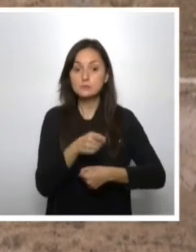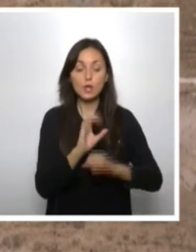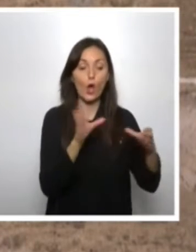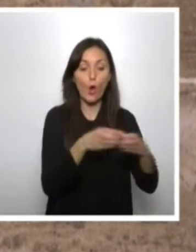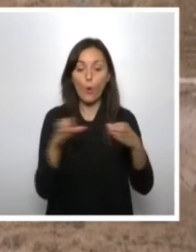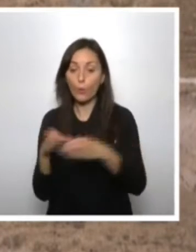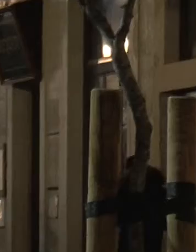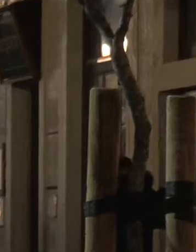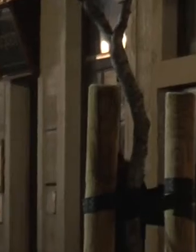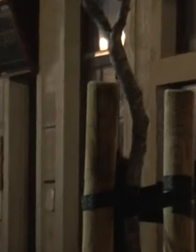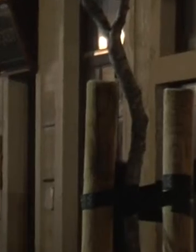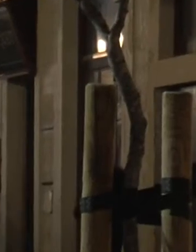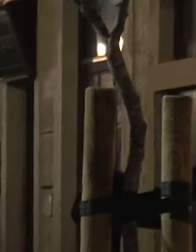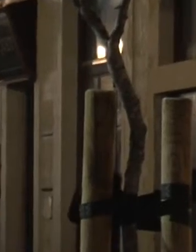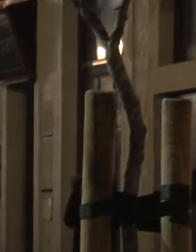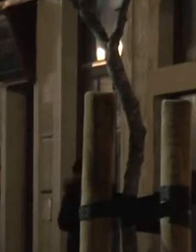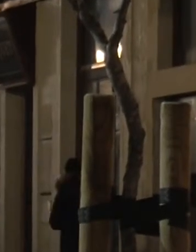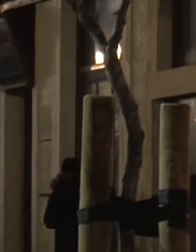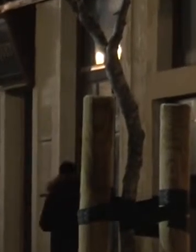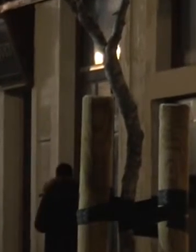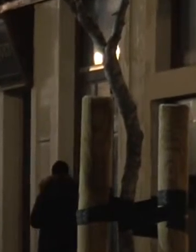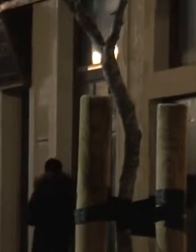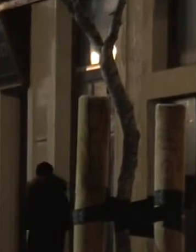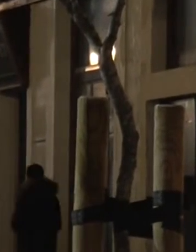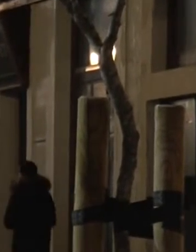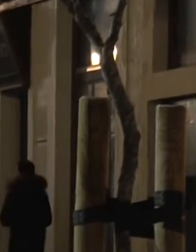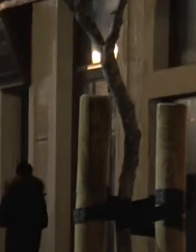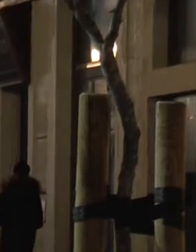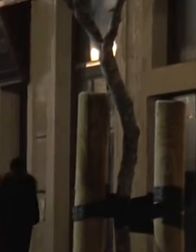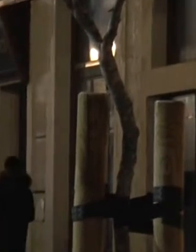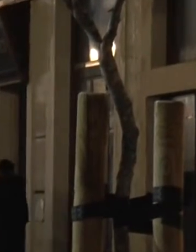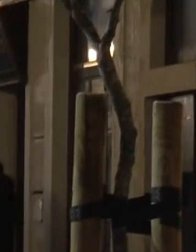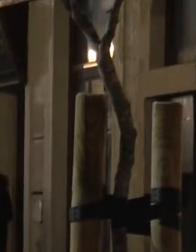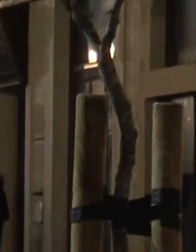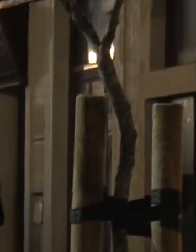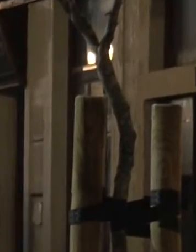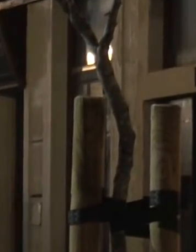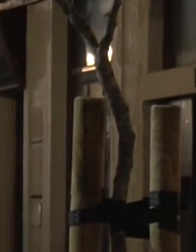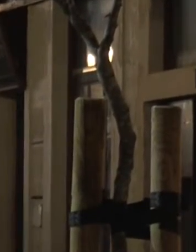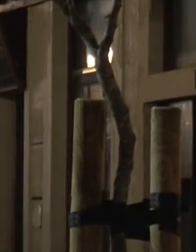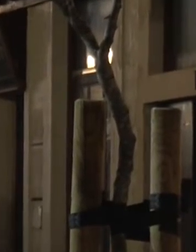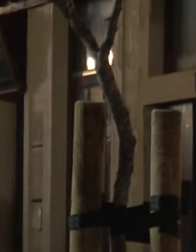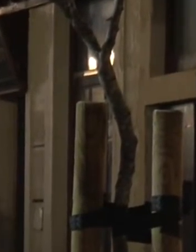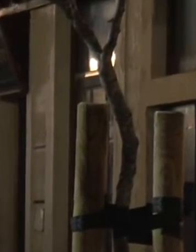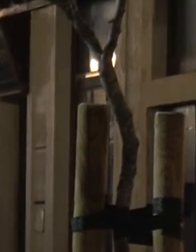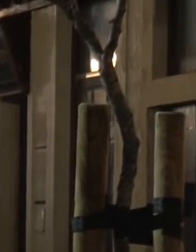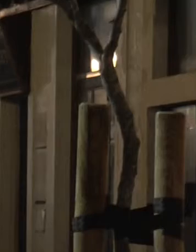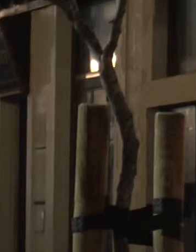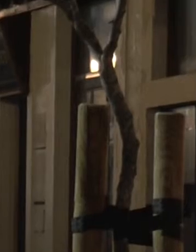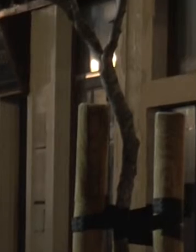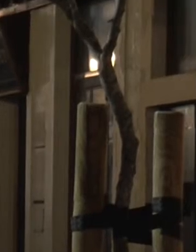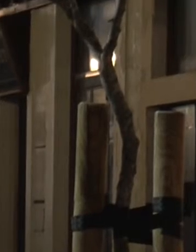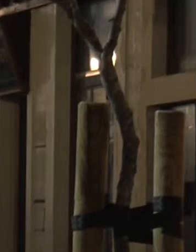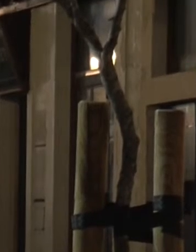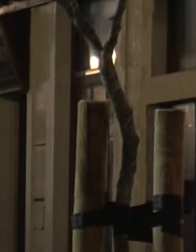grupos de convivencia también se incrementa la restricción a la movilidad limitándose la circulación entre las